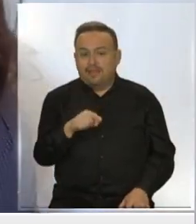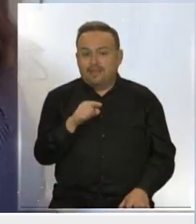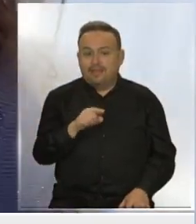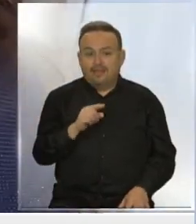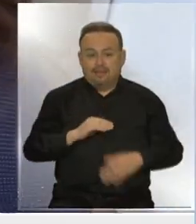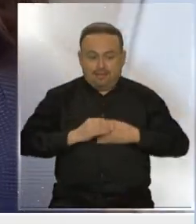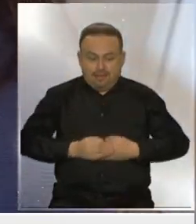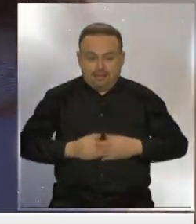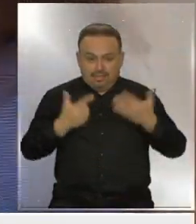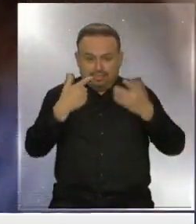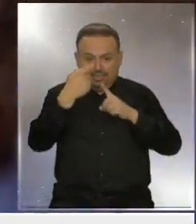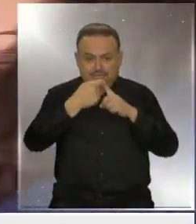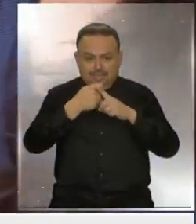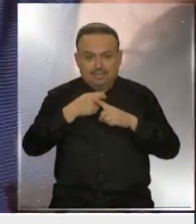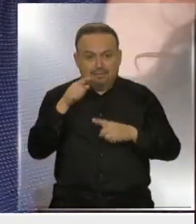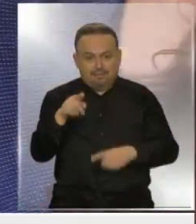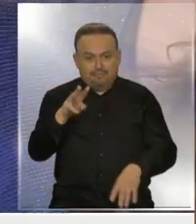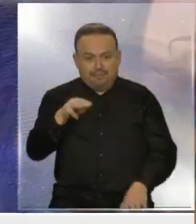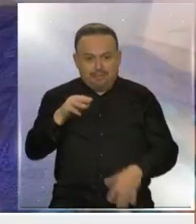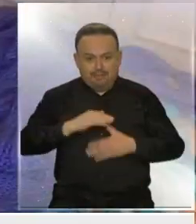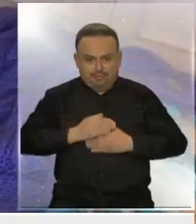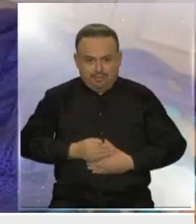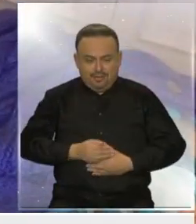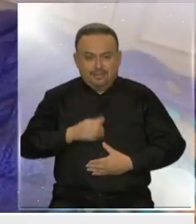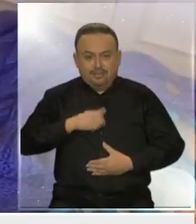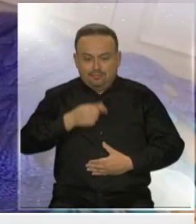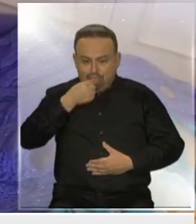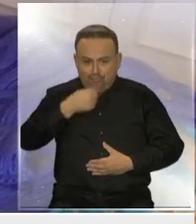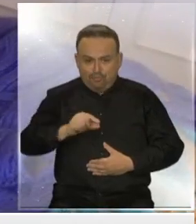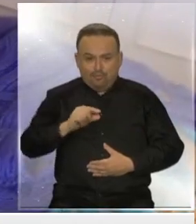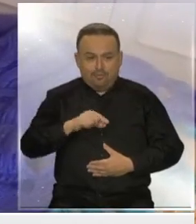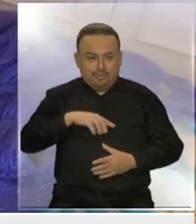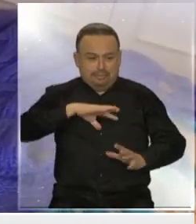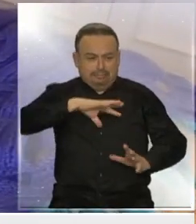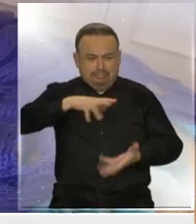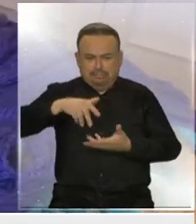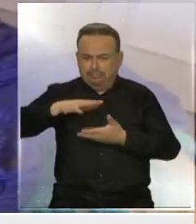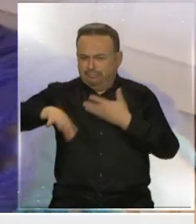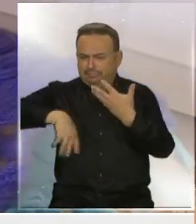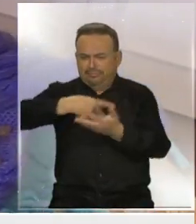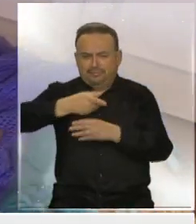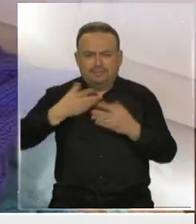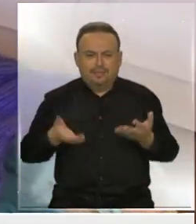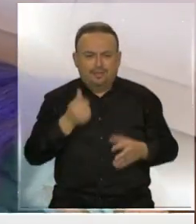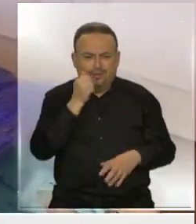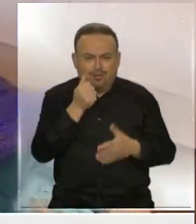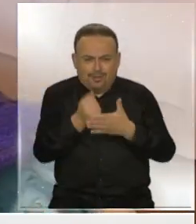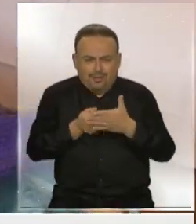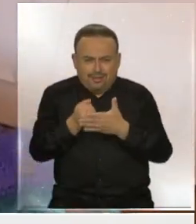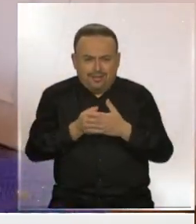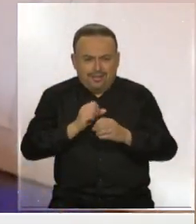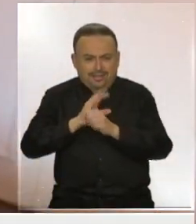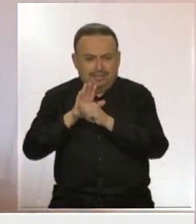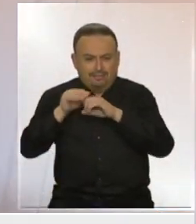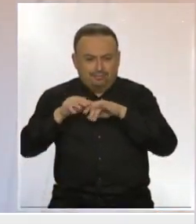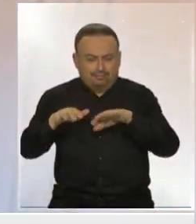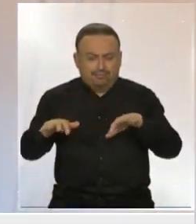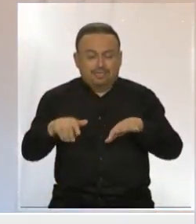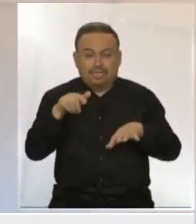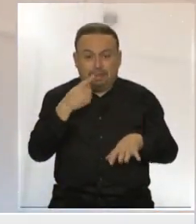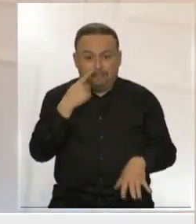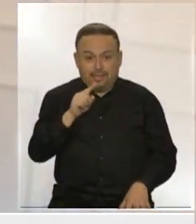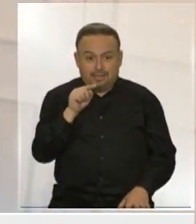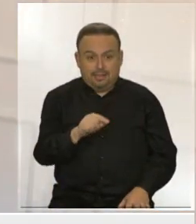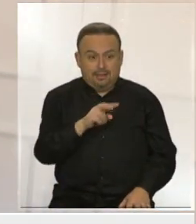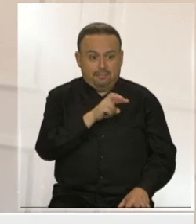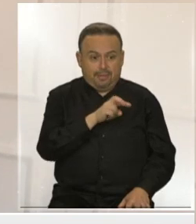lleva 7 meses en el vientre de su madre. Está por llegar a un mundo revolucionado que a diario lucha contra la pandemia. Sin